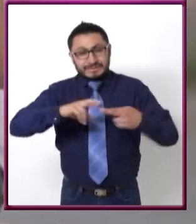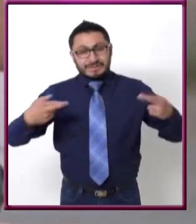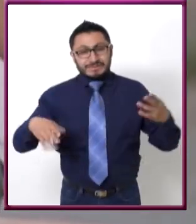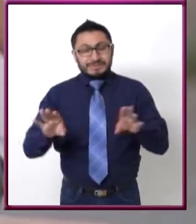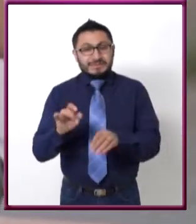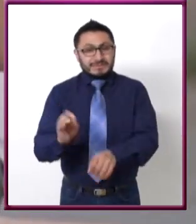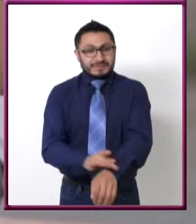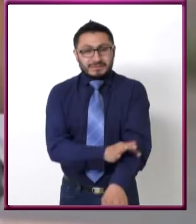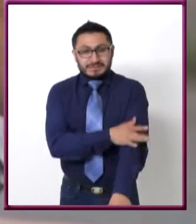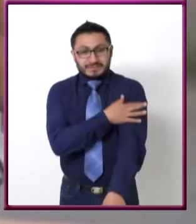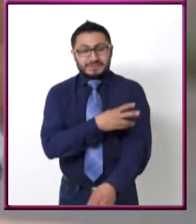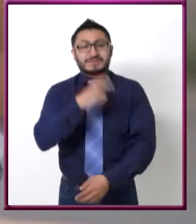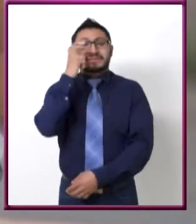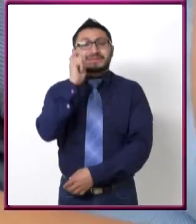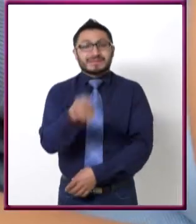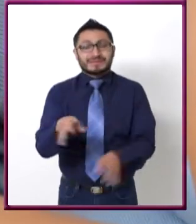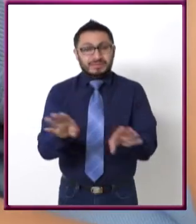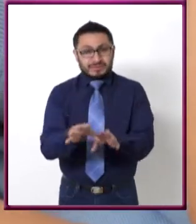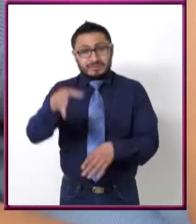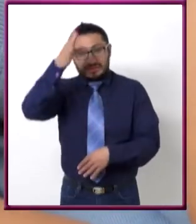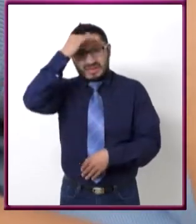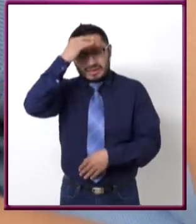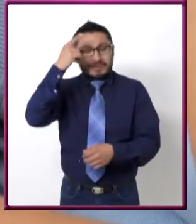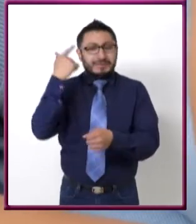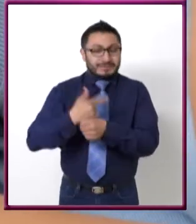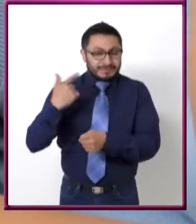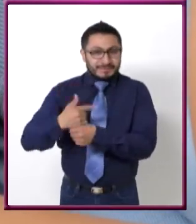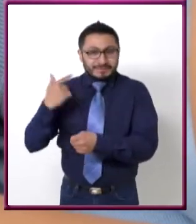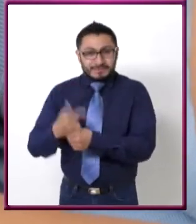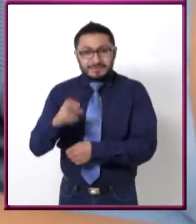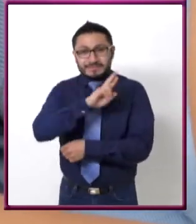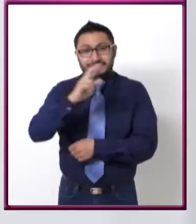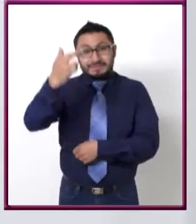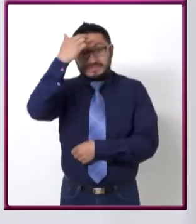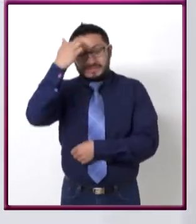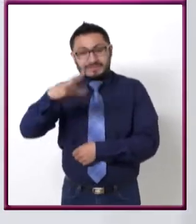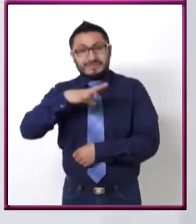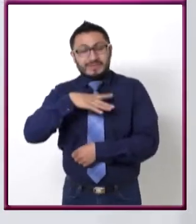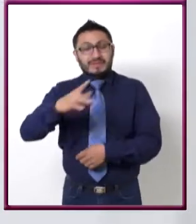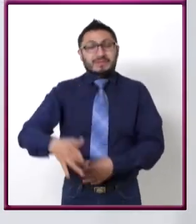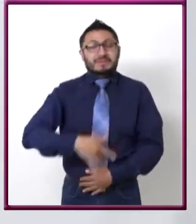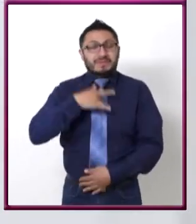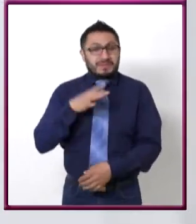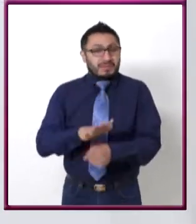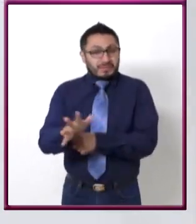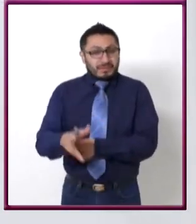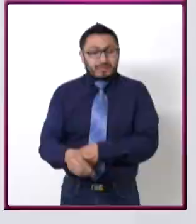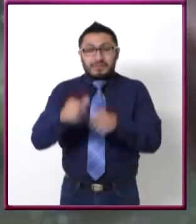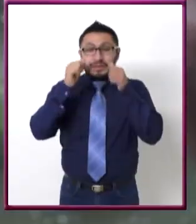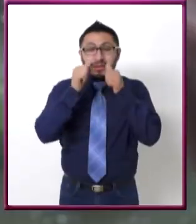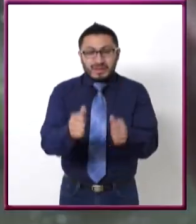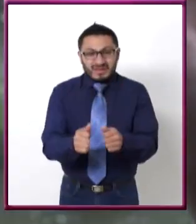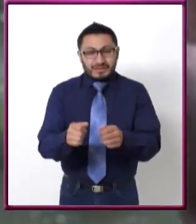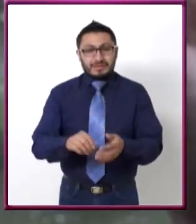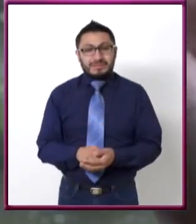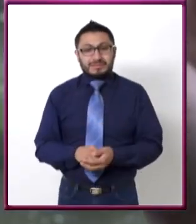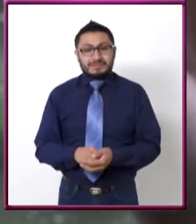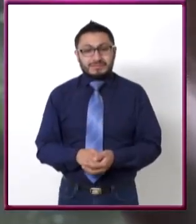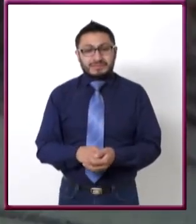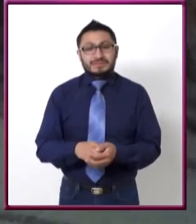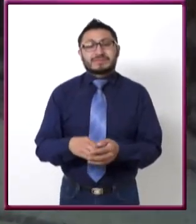Aprender a relacionarnos con nuestras emociones significa aprender a identificarlas, reconocer lo que estamos sintiendo y atenderlas